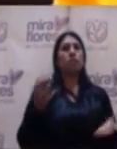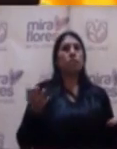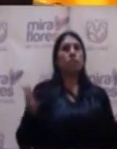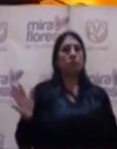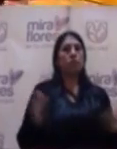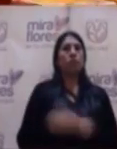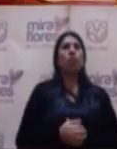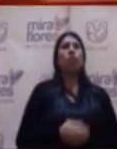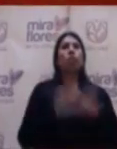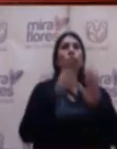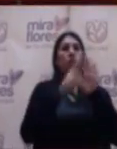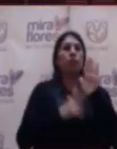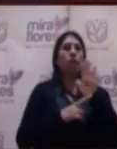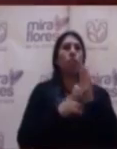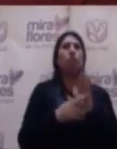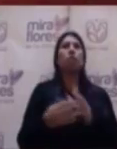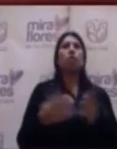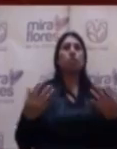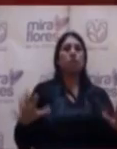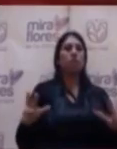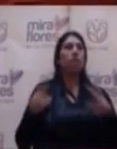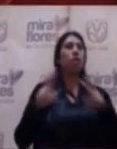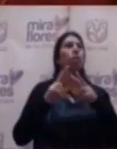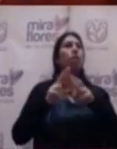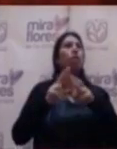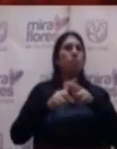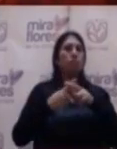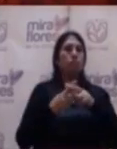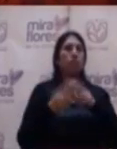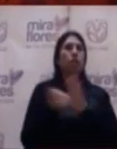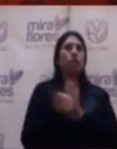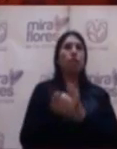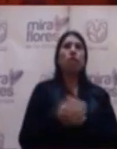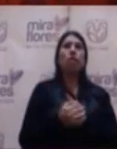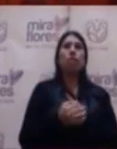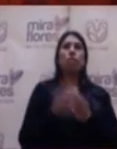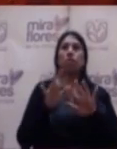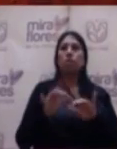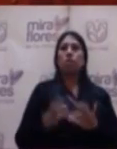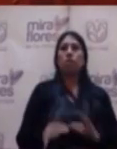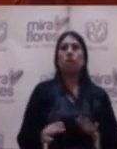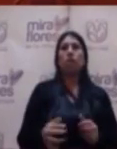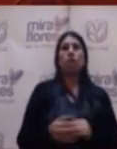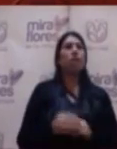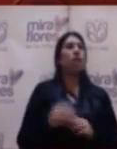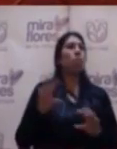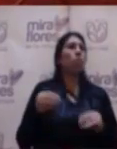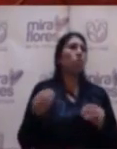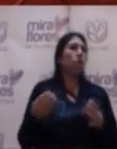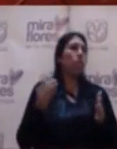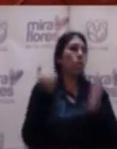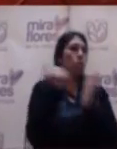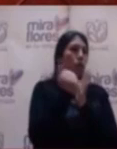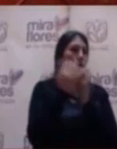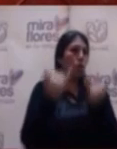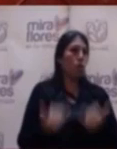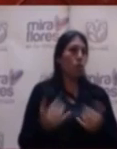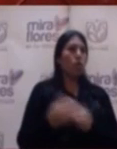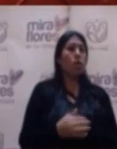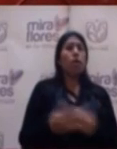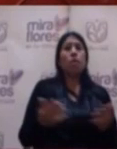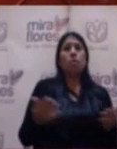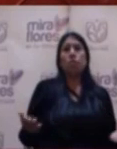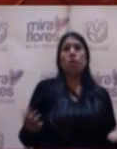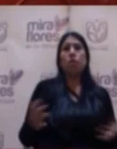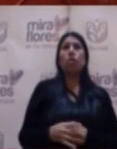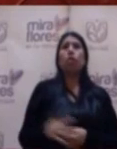bien, con el quórum reglamentario damos por instalada la sesión. No tenemos actas para aprobar el día de hoy. Sin embargo, ofrezco